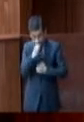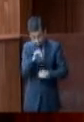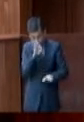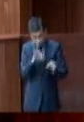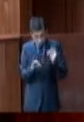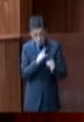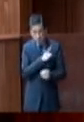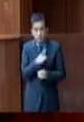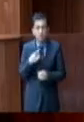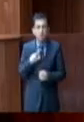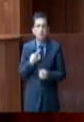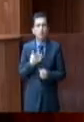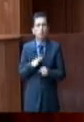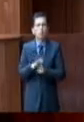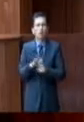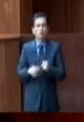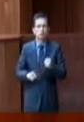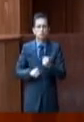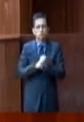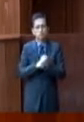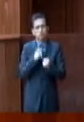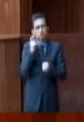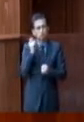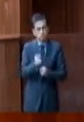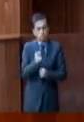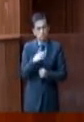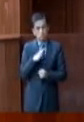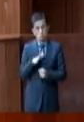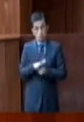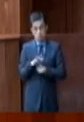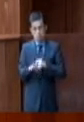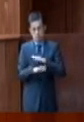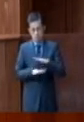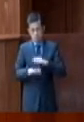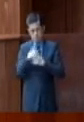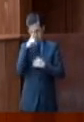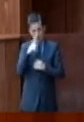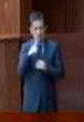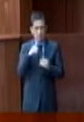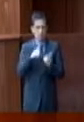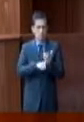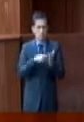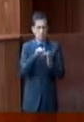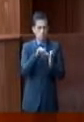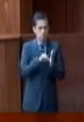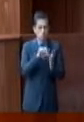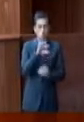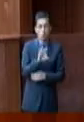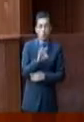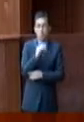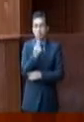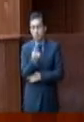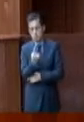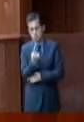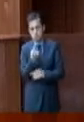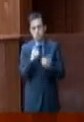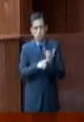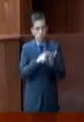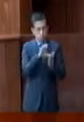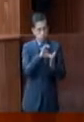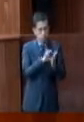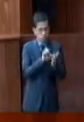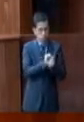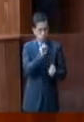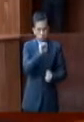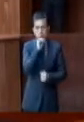la luz de los principios que informan tanto el artículo 41 de la constitución y